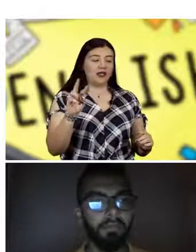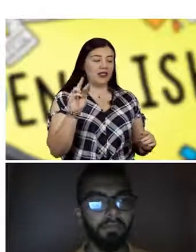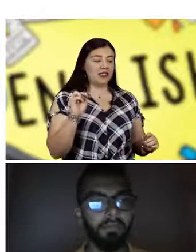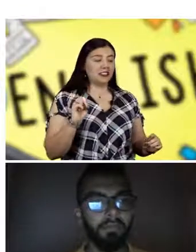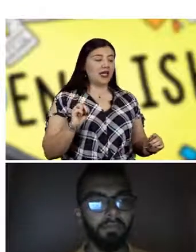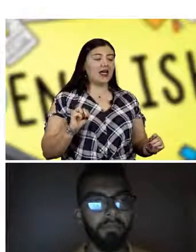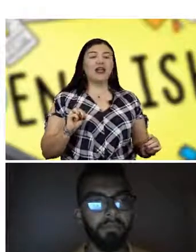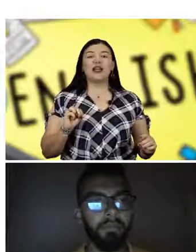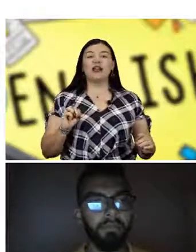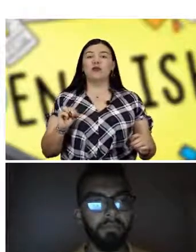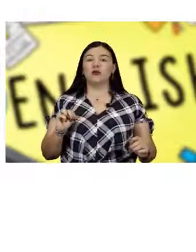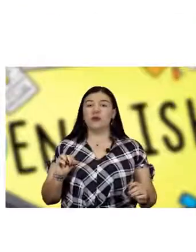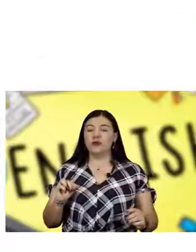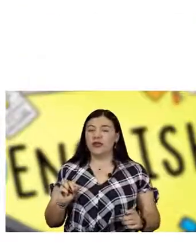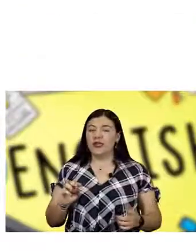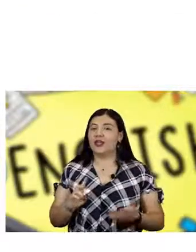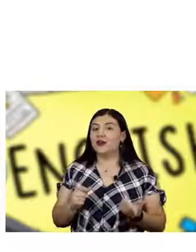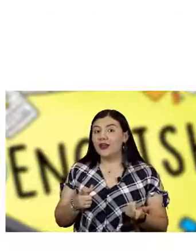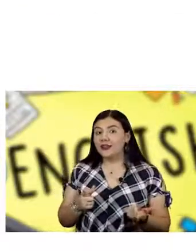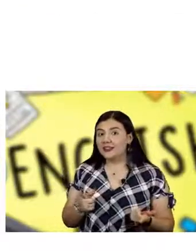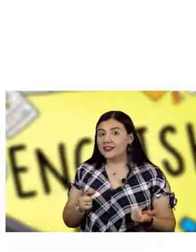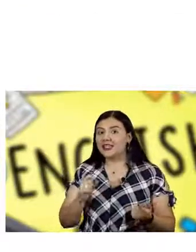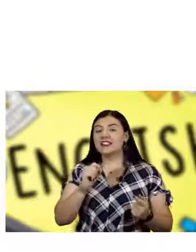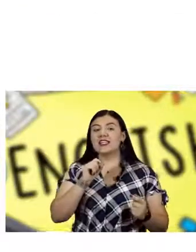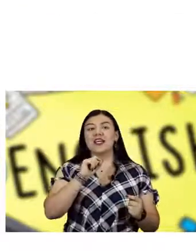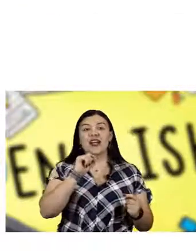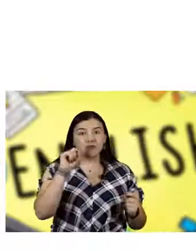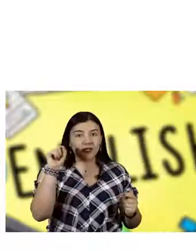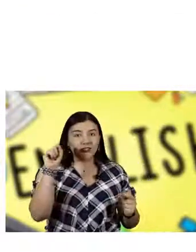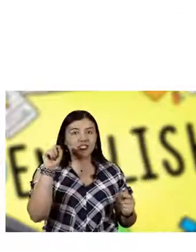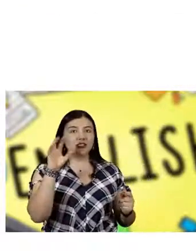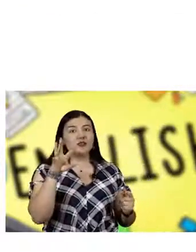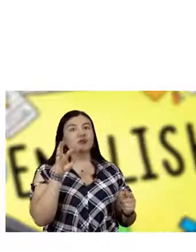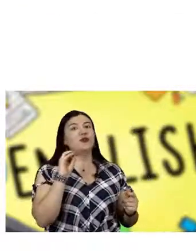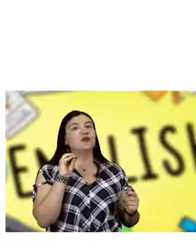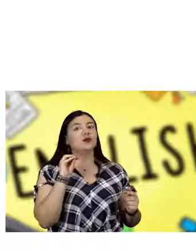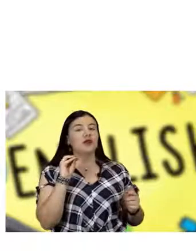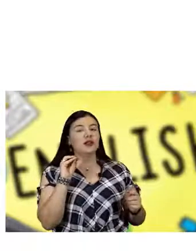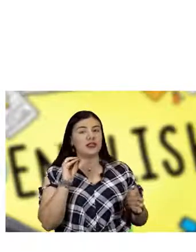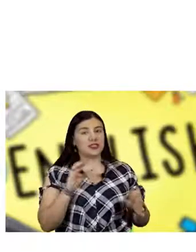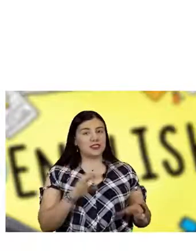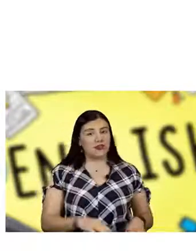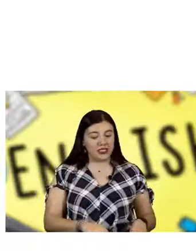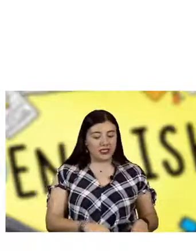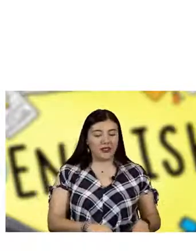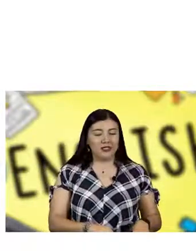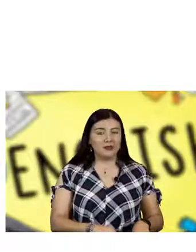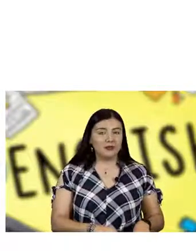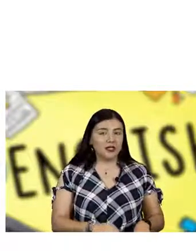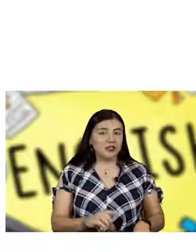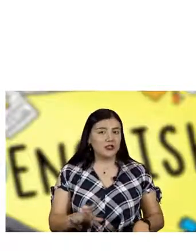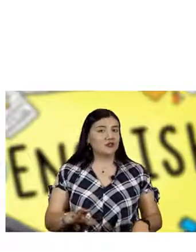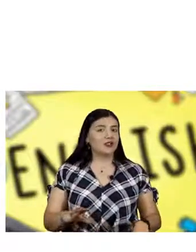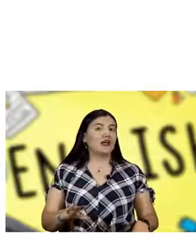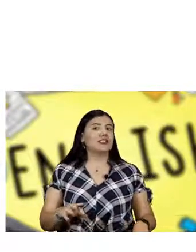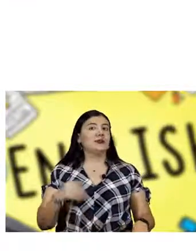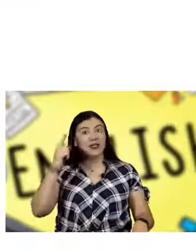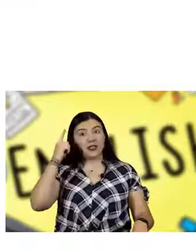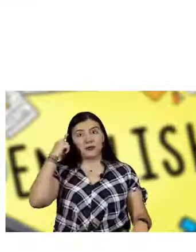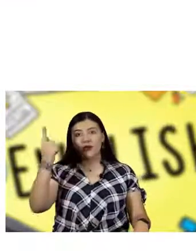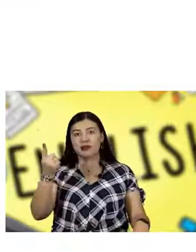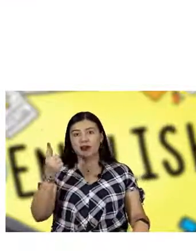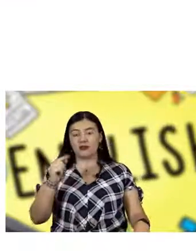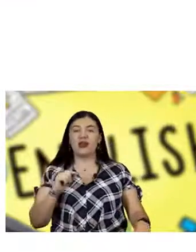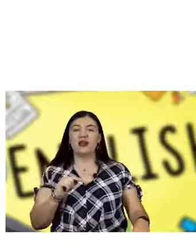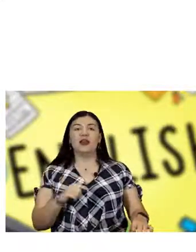of the body. It's an elbow. Recuerden estar señalando allí en su dibujo, el que hicieron ahí en la hojita en blanco en sus casas,